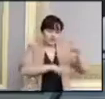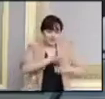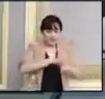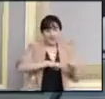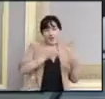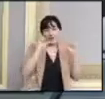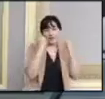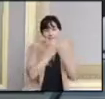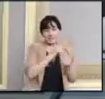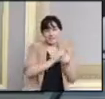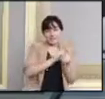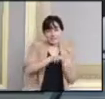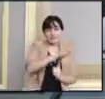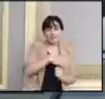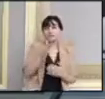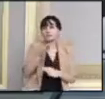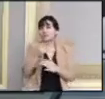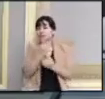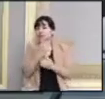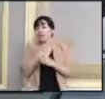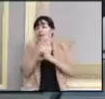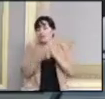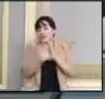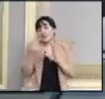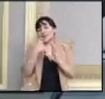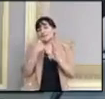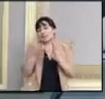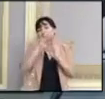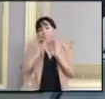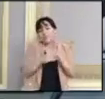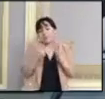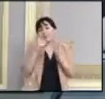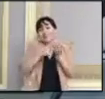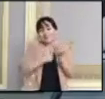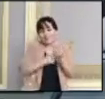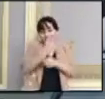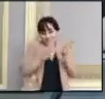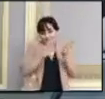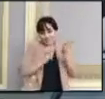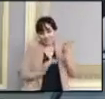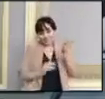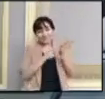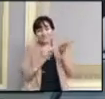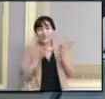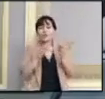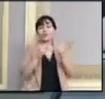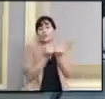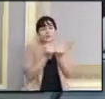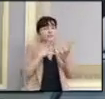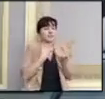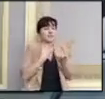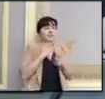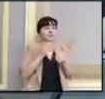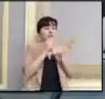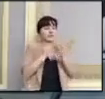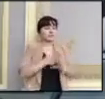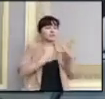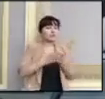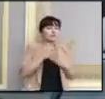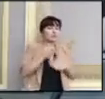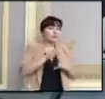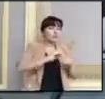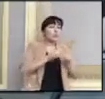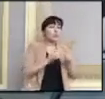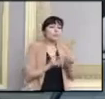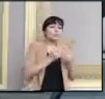asociación civil respecto de los inmuebles que se especifican en el decreto con las superficies medidas y colindancias ahí descritas entre resolutivo